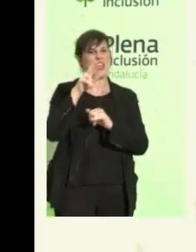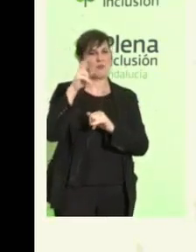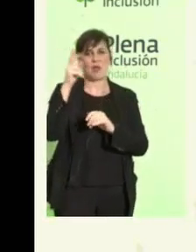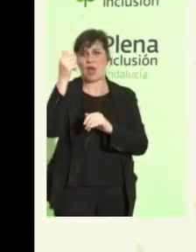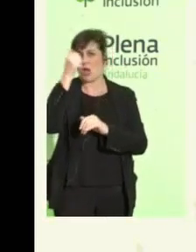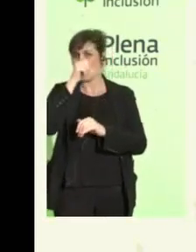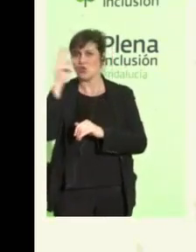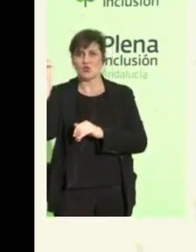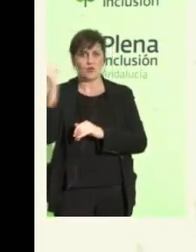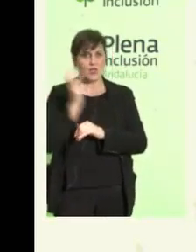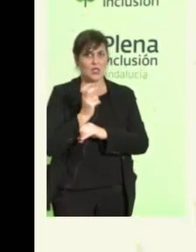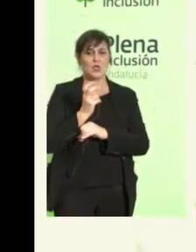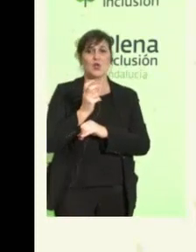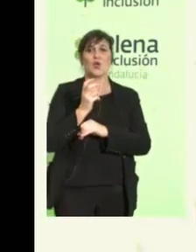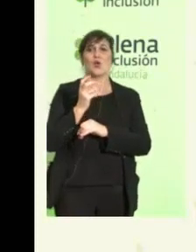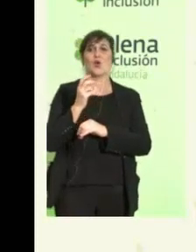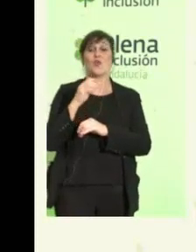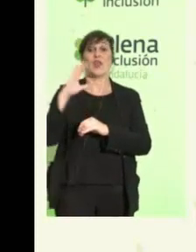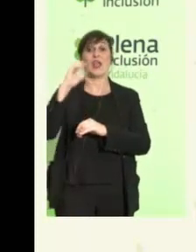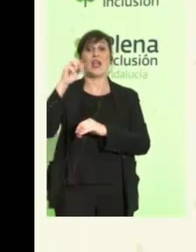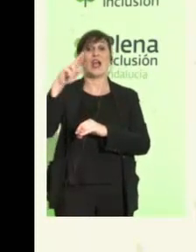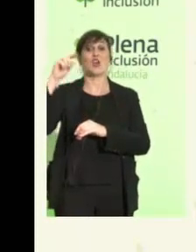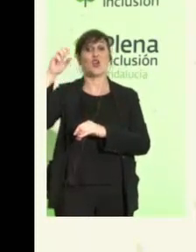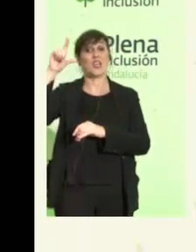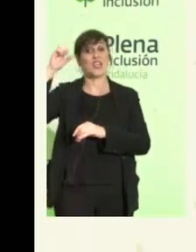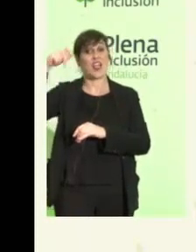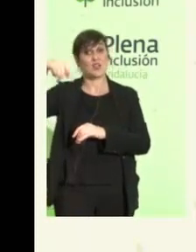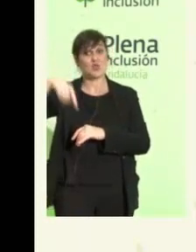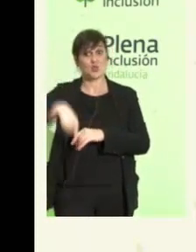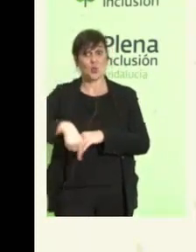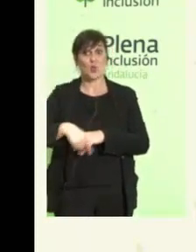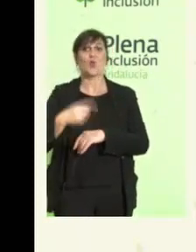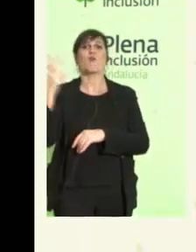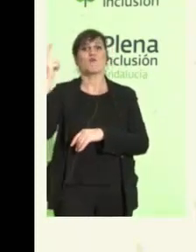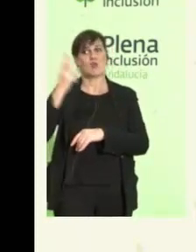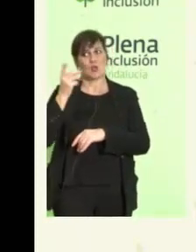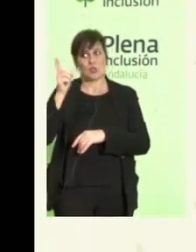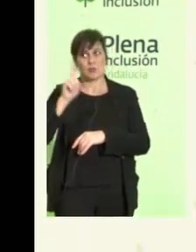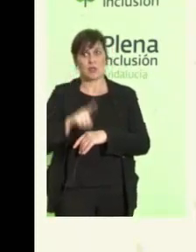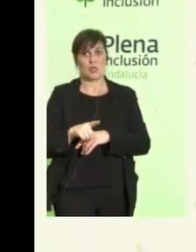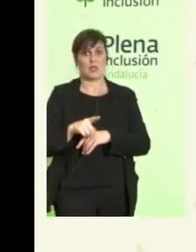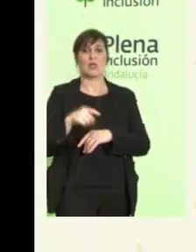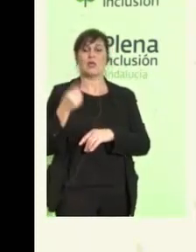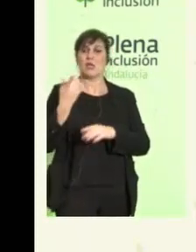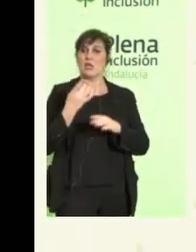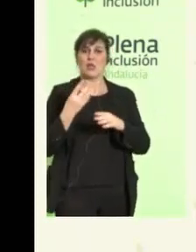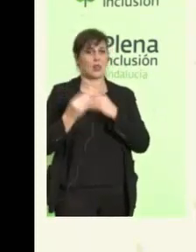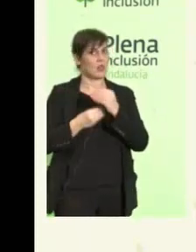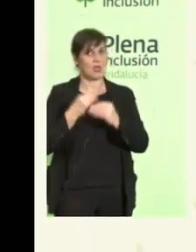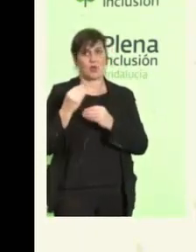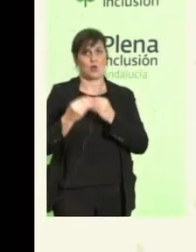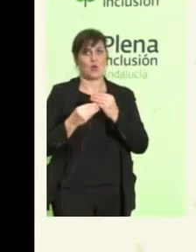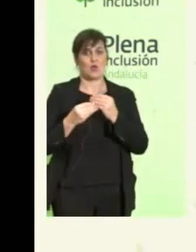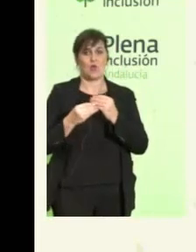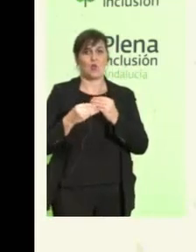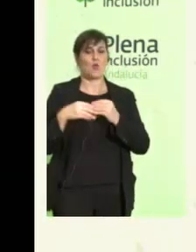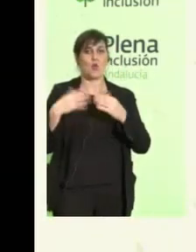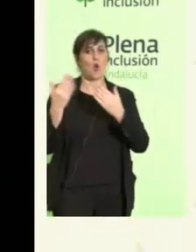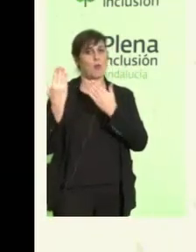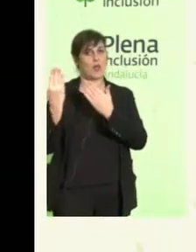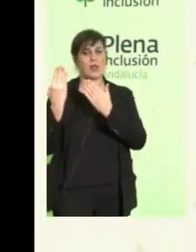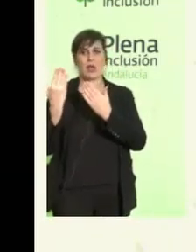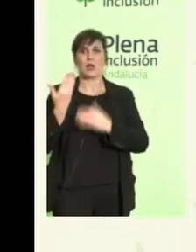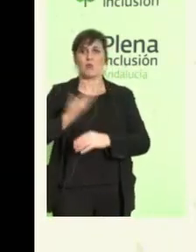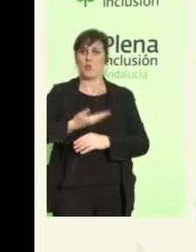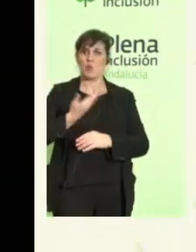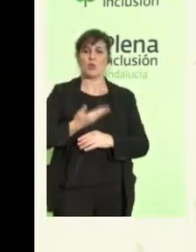familia Sur, de Sur, de Carolina del Sur, la gente, estaba todo lleno. Y eso fue un maravilloso homenaje a Tyrone. Y después,